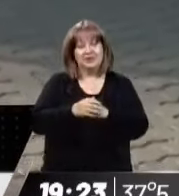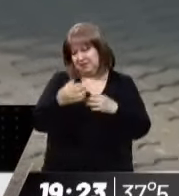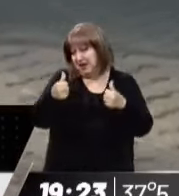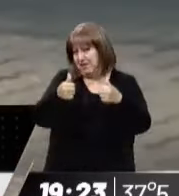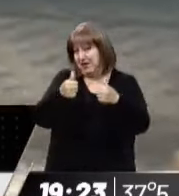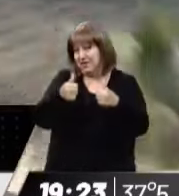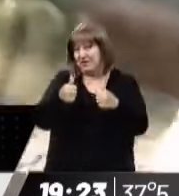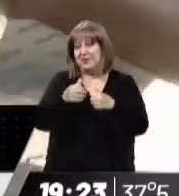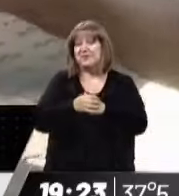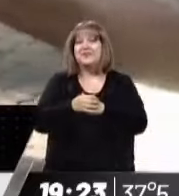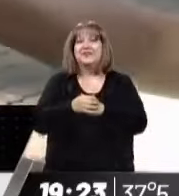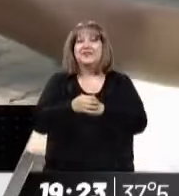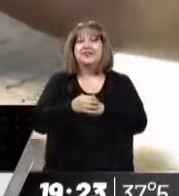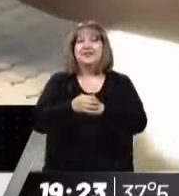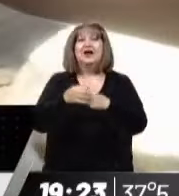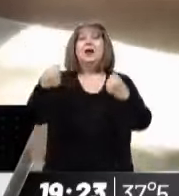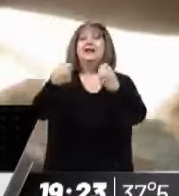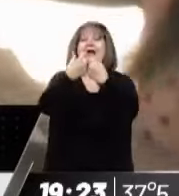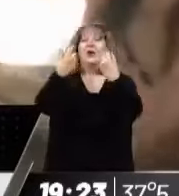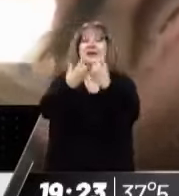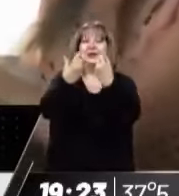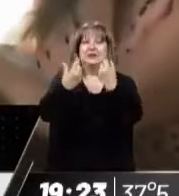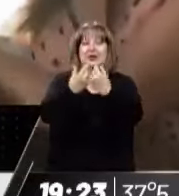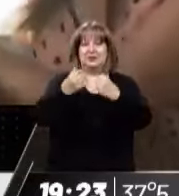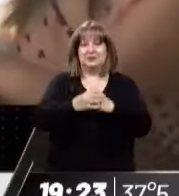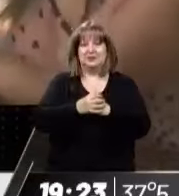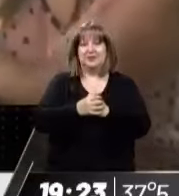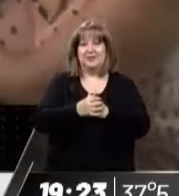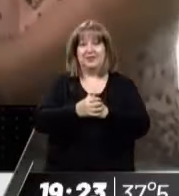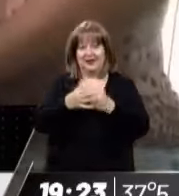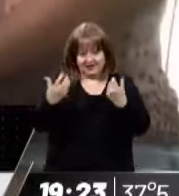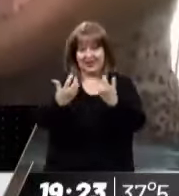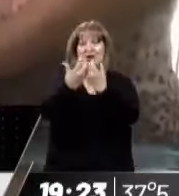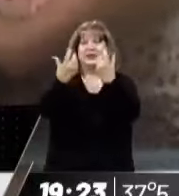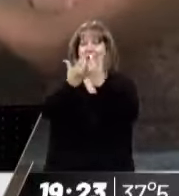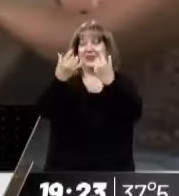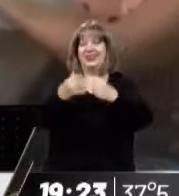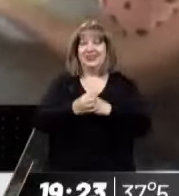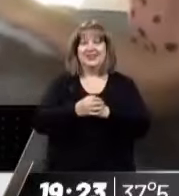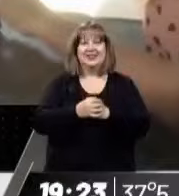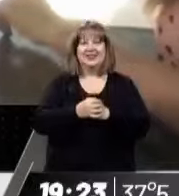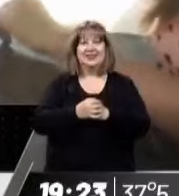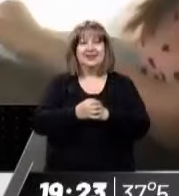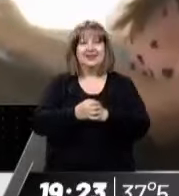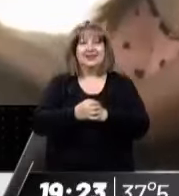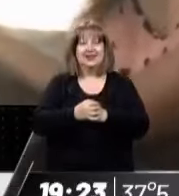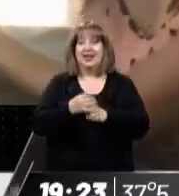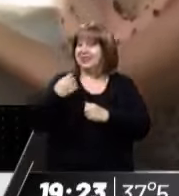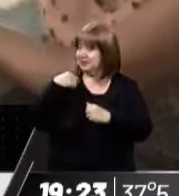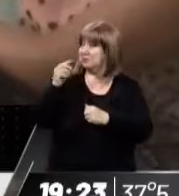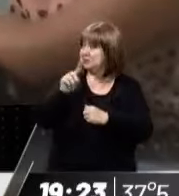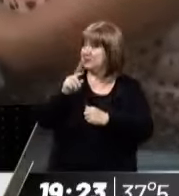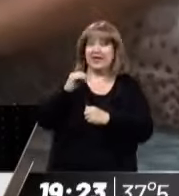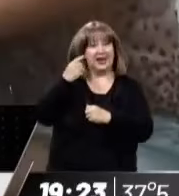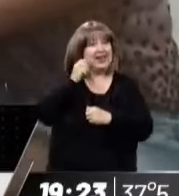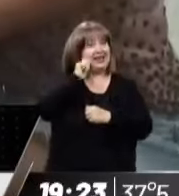bien. Pero al final, ¿qué pasa? Salud. Queremos ser amigas de la pareja. Seamos amigas de la pareja. ¿Qué te parece esta historia? Te